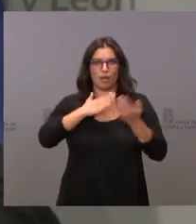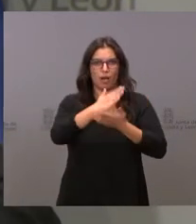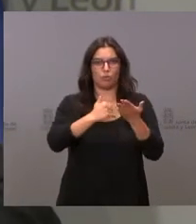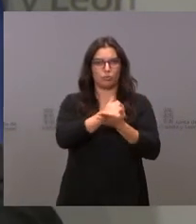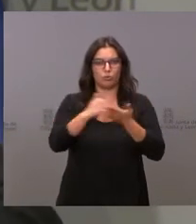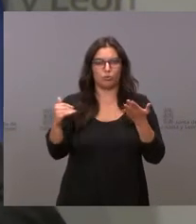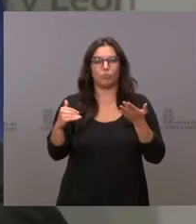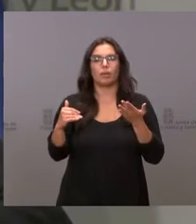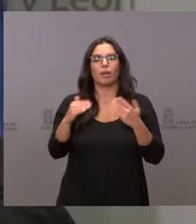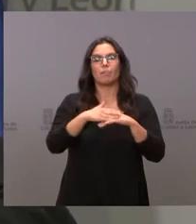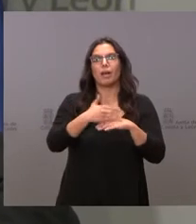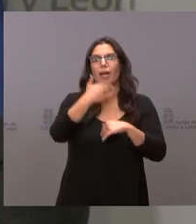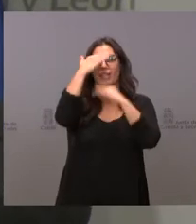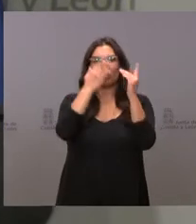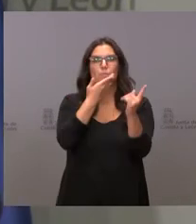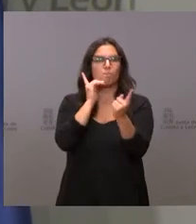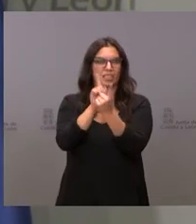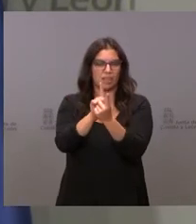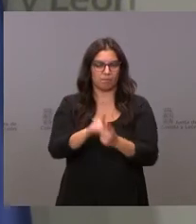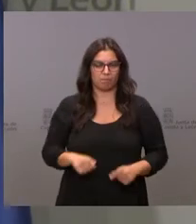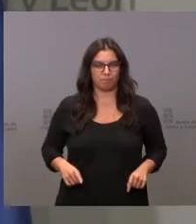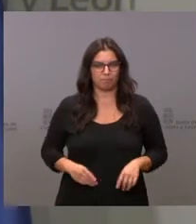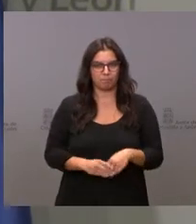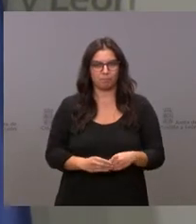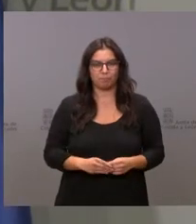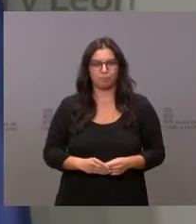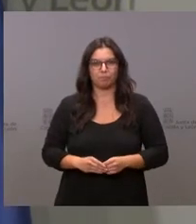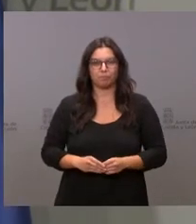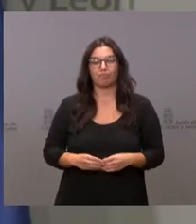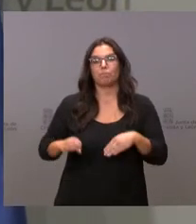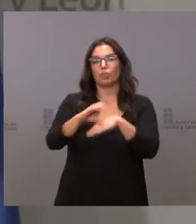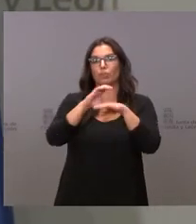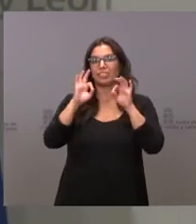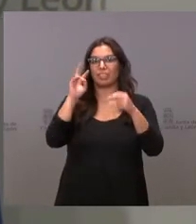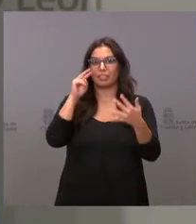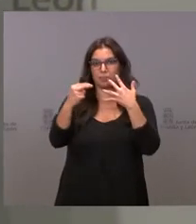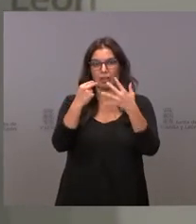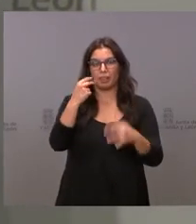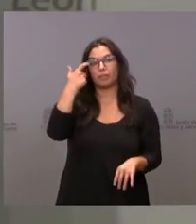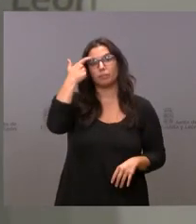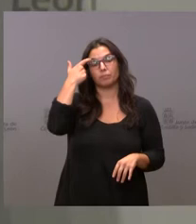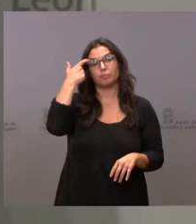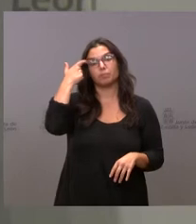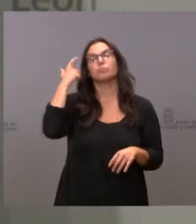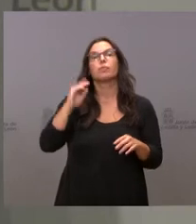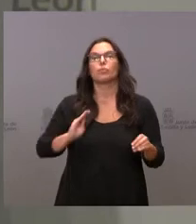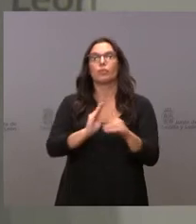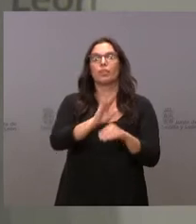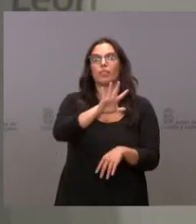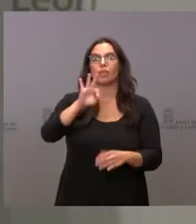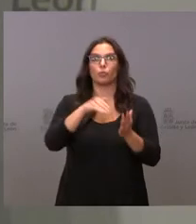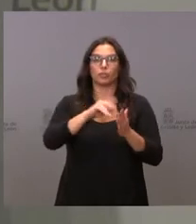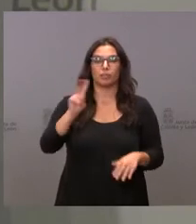que a la presencialidad se refiere. La Consejería de Transparencia subvenciona con 50.000